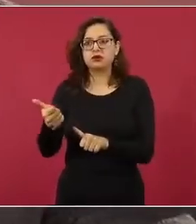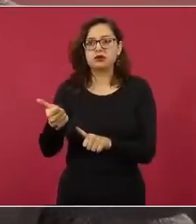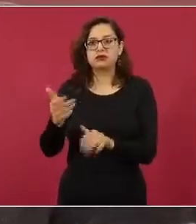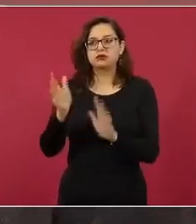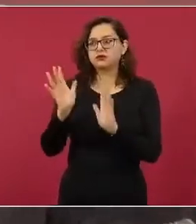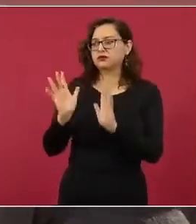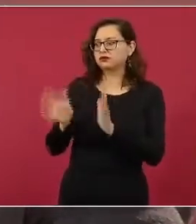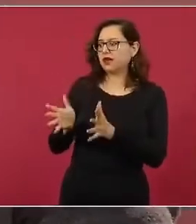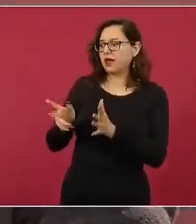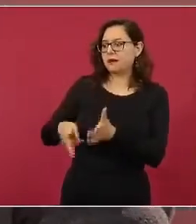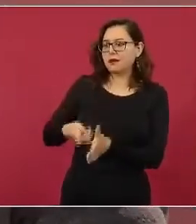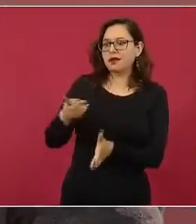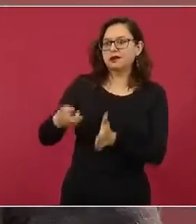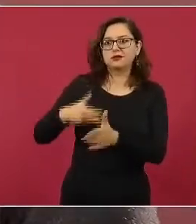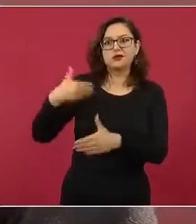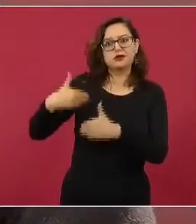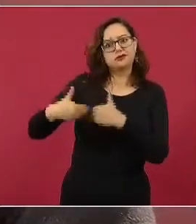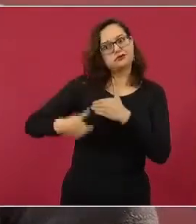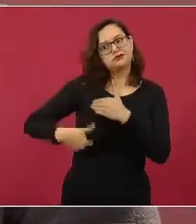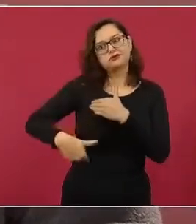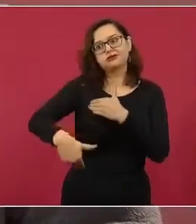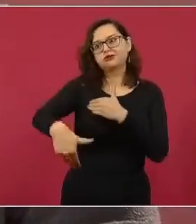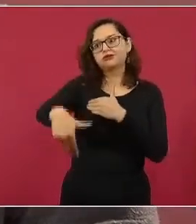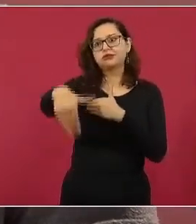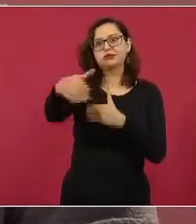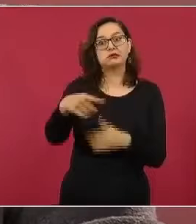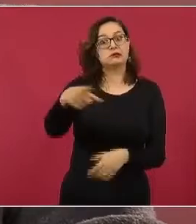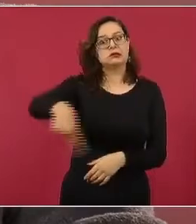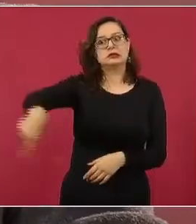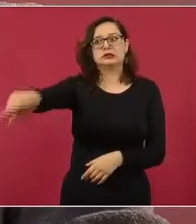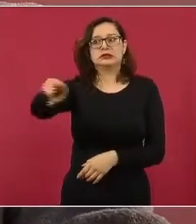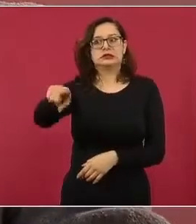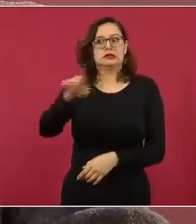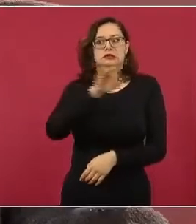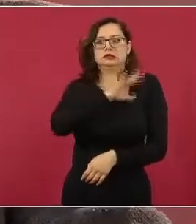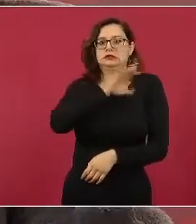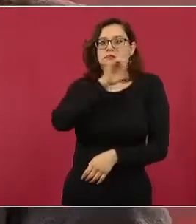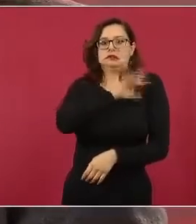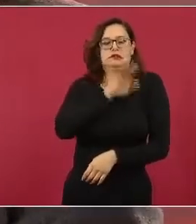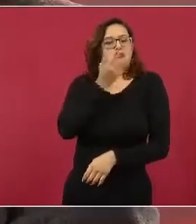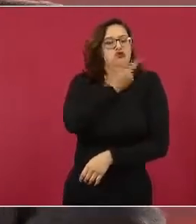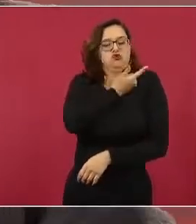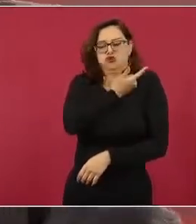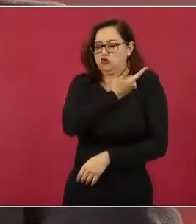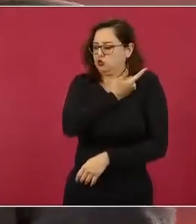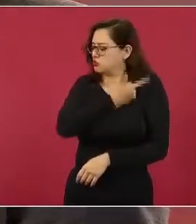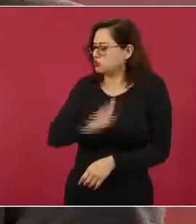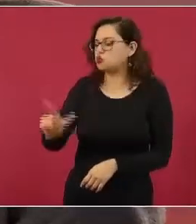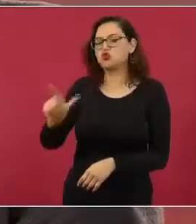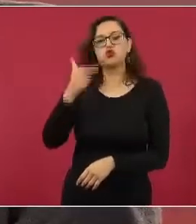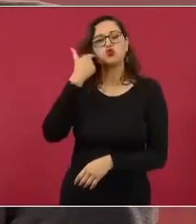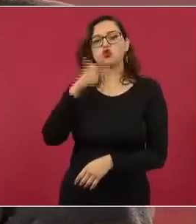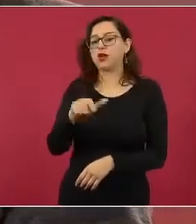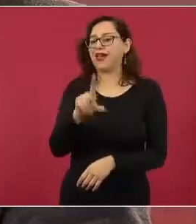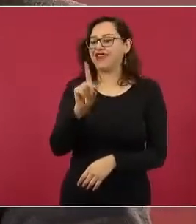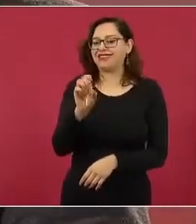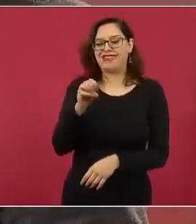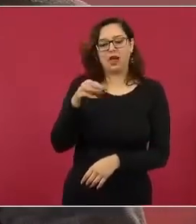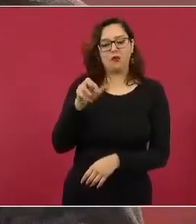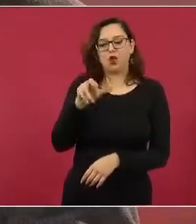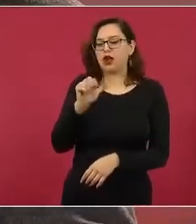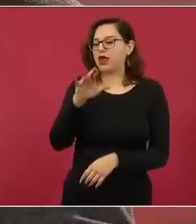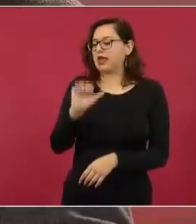ellos no quieren participar. Lo otro es que no quieren que quede